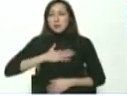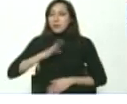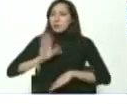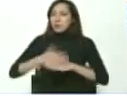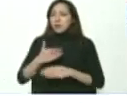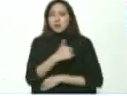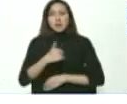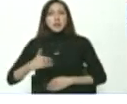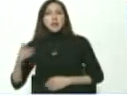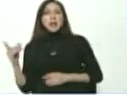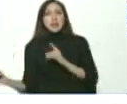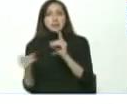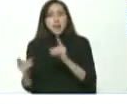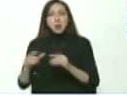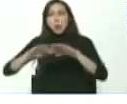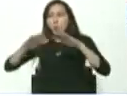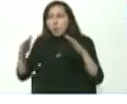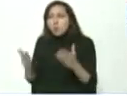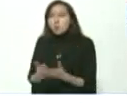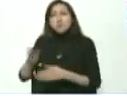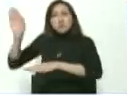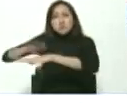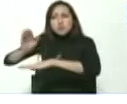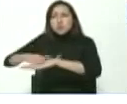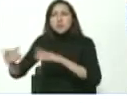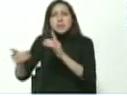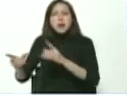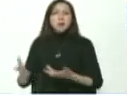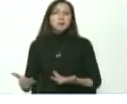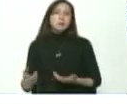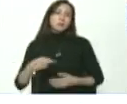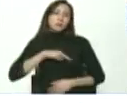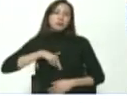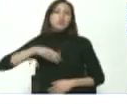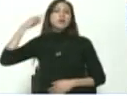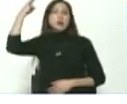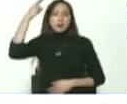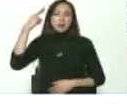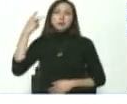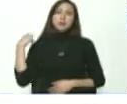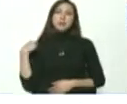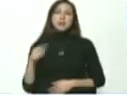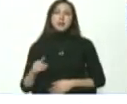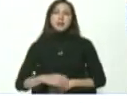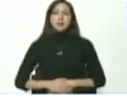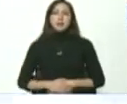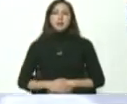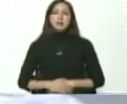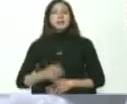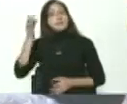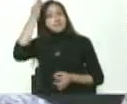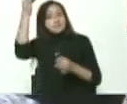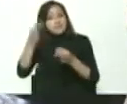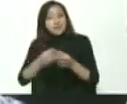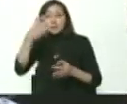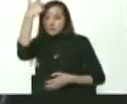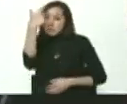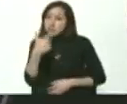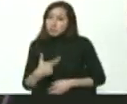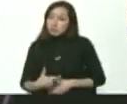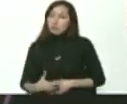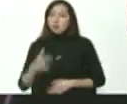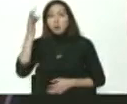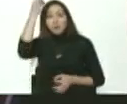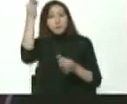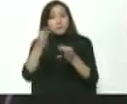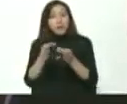llaman al mundo para diálogo. Al final teníamos la razón. Hay que tener fe en uno mismo, hay que tener fe en